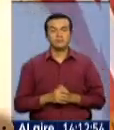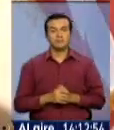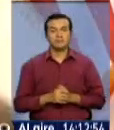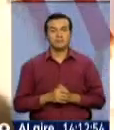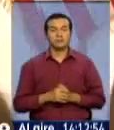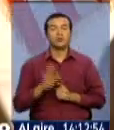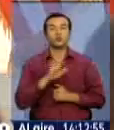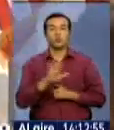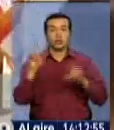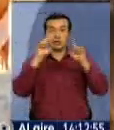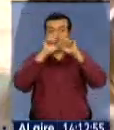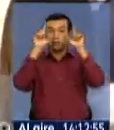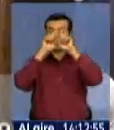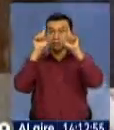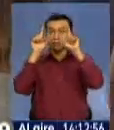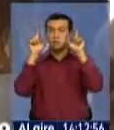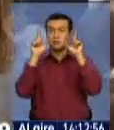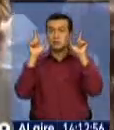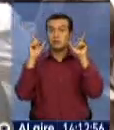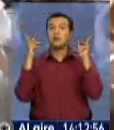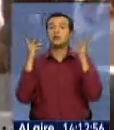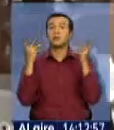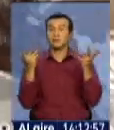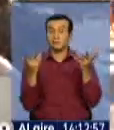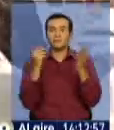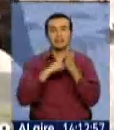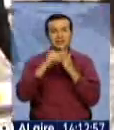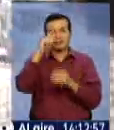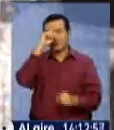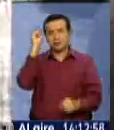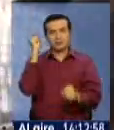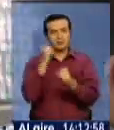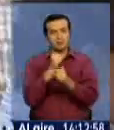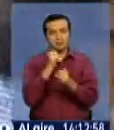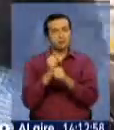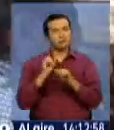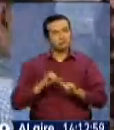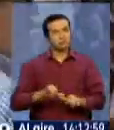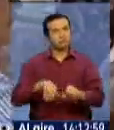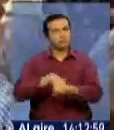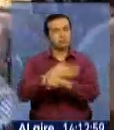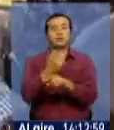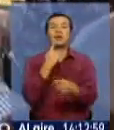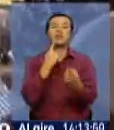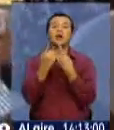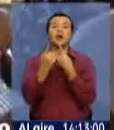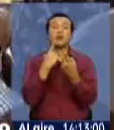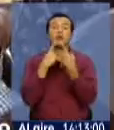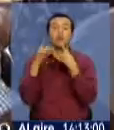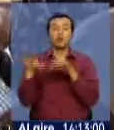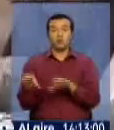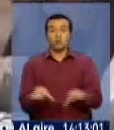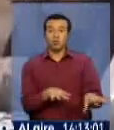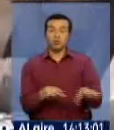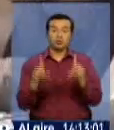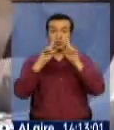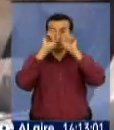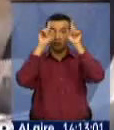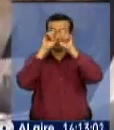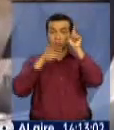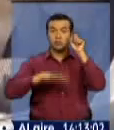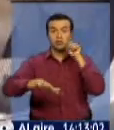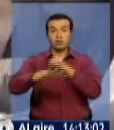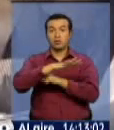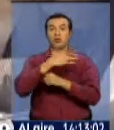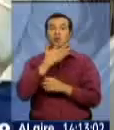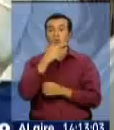selección de su empresa entonces es pésimo. Asimismo, el Ministerio de Trabajo continúa con jornadas de diálogo y coordinaciones en el sector empresarial para